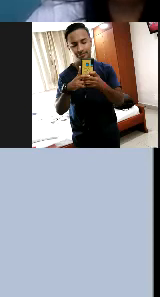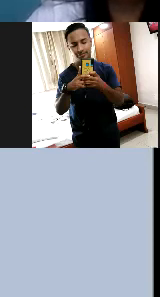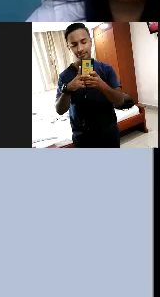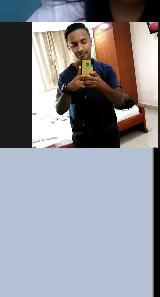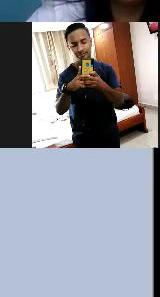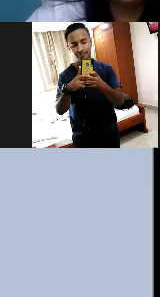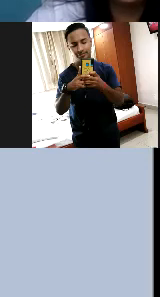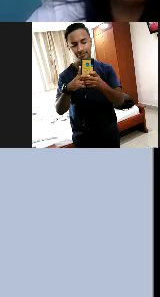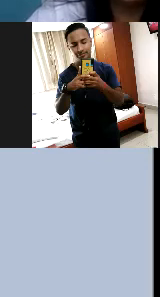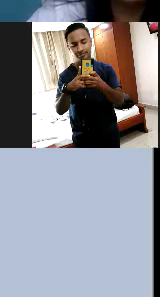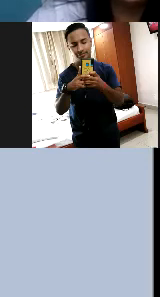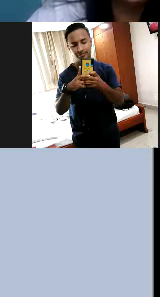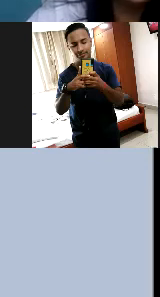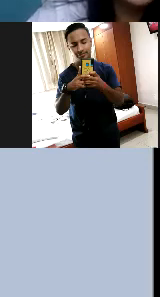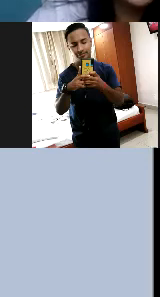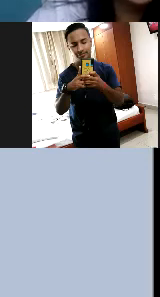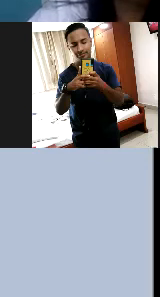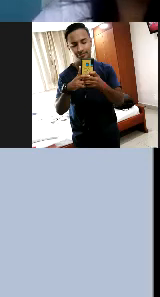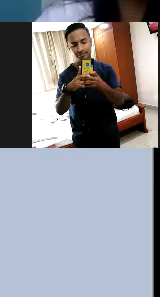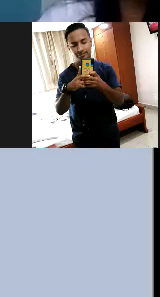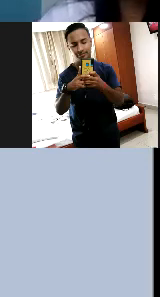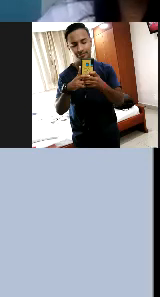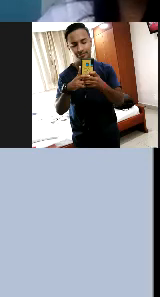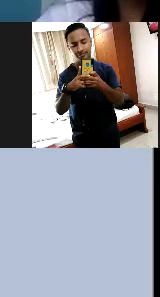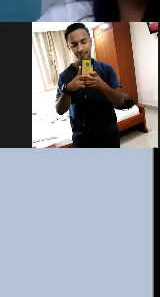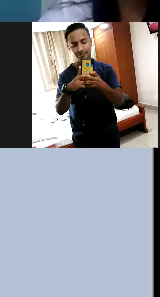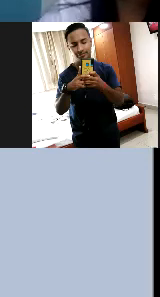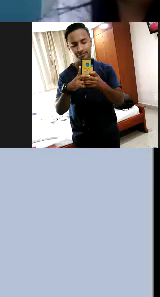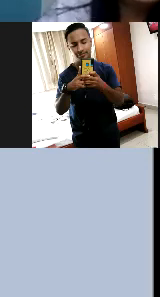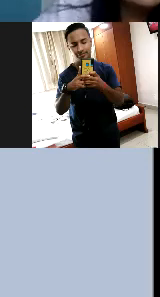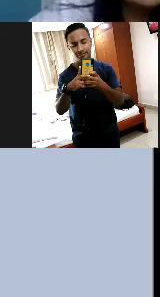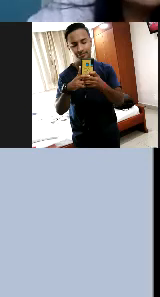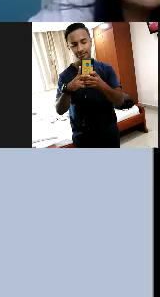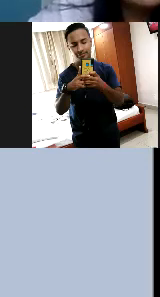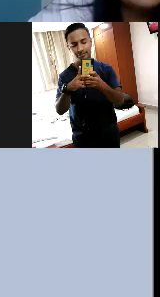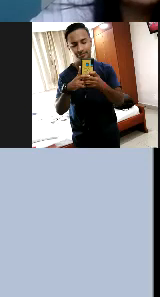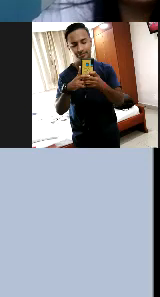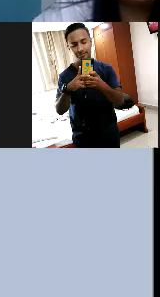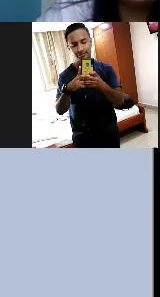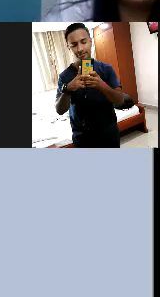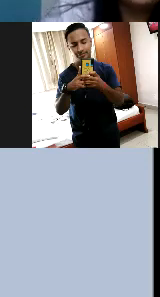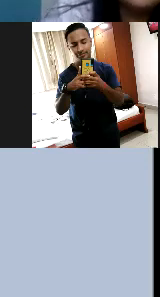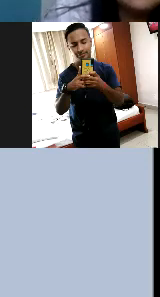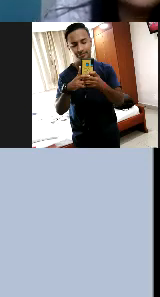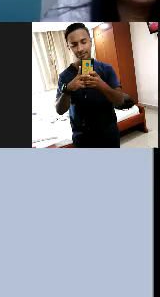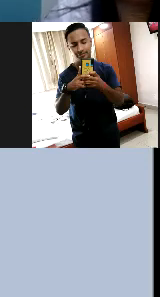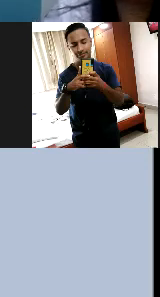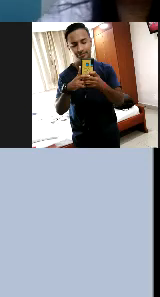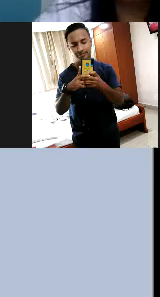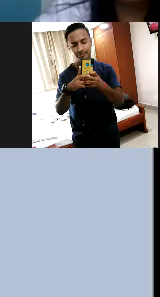está o no pasando por un proceso infeccioso. ¿Ya? Vamos a valorar también el orificio de